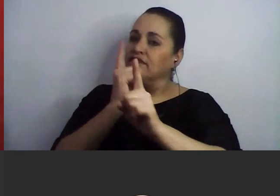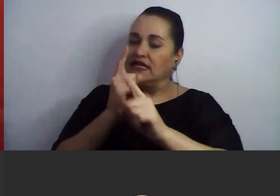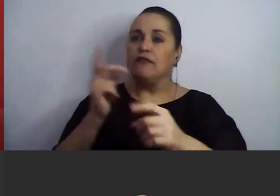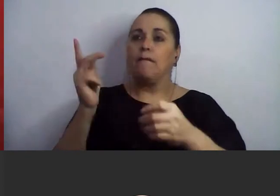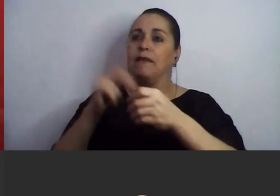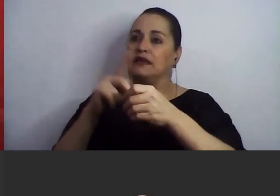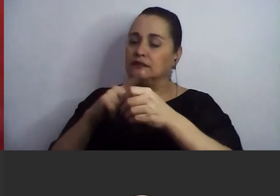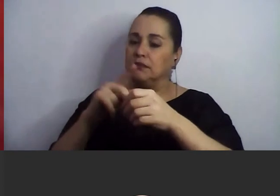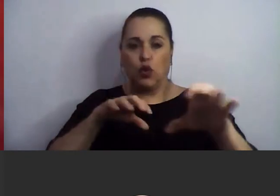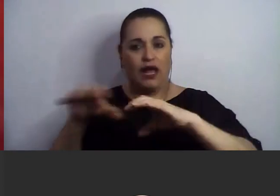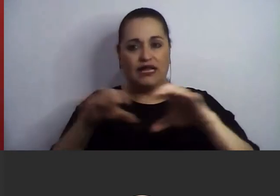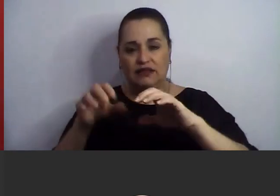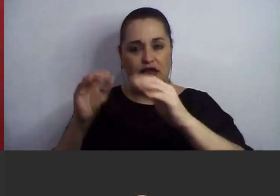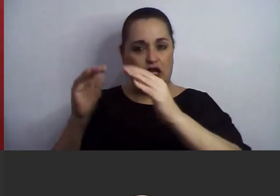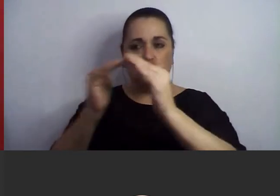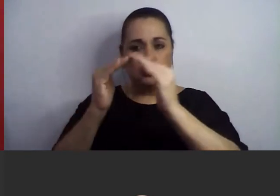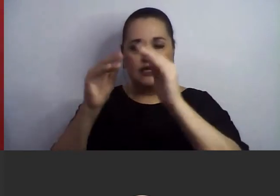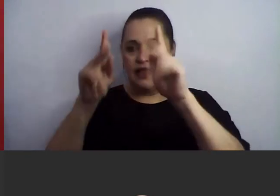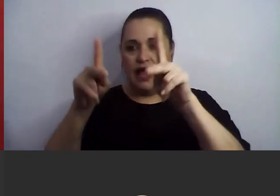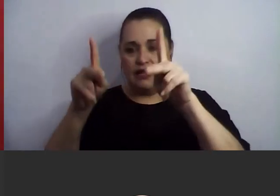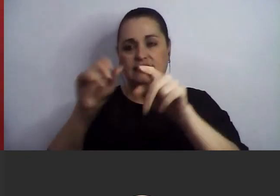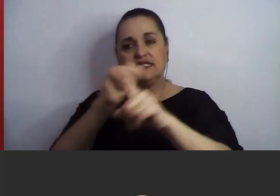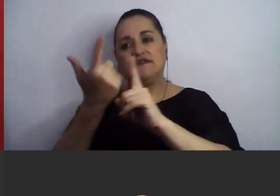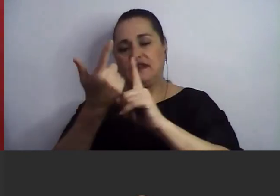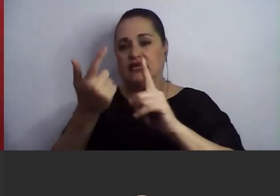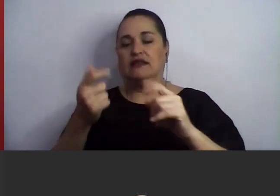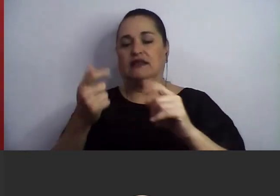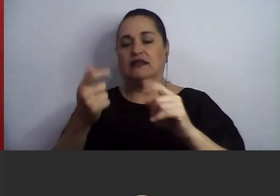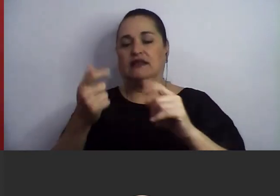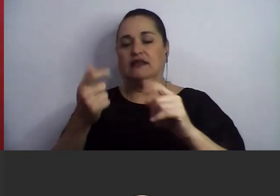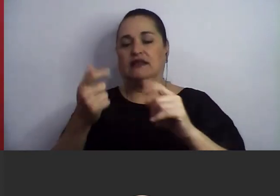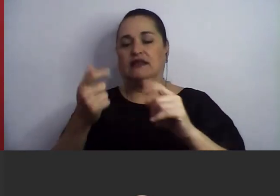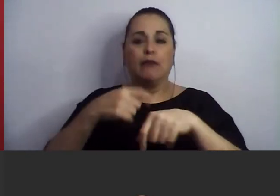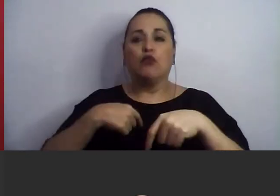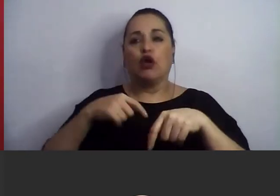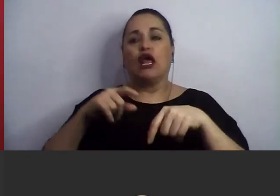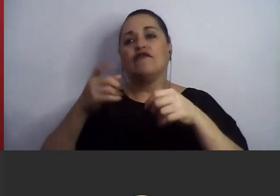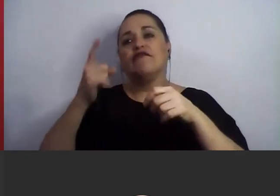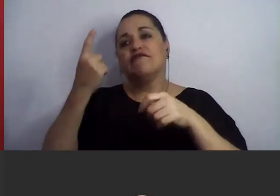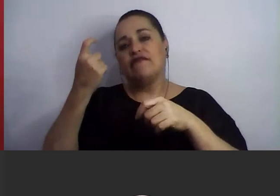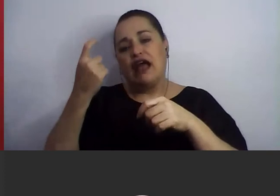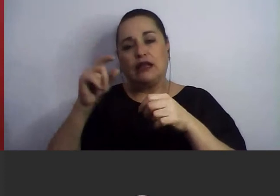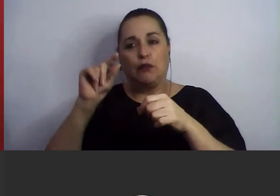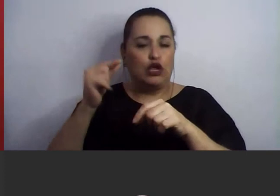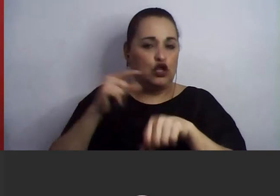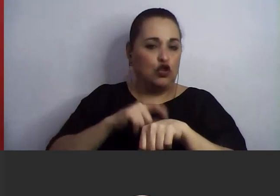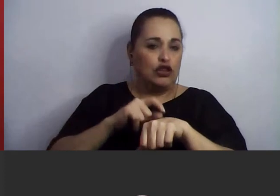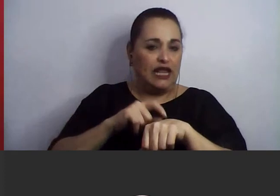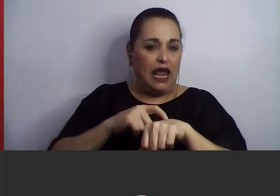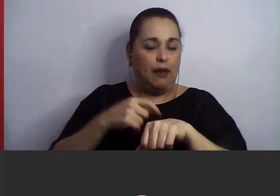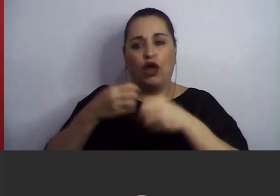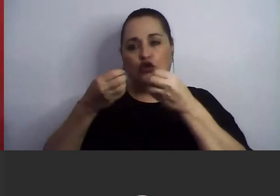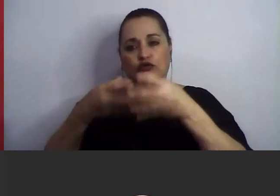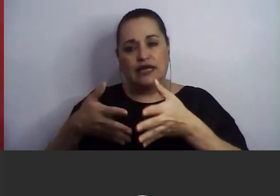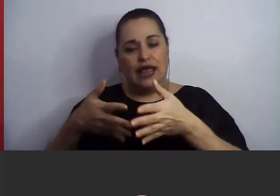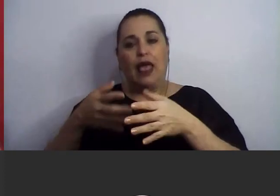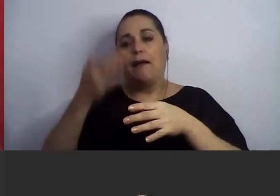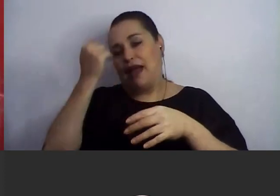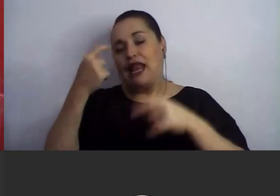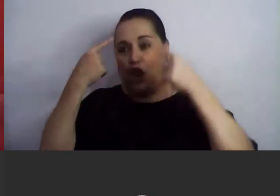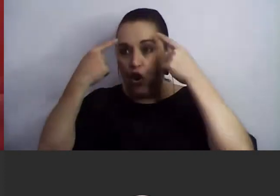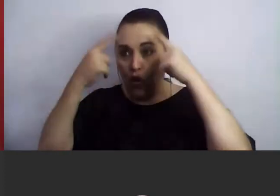de nuestra sociedad civil en este tiempo que todavía nos queda para poquito tiempo que nos queda todavía para